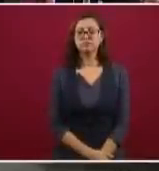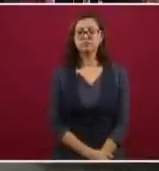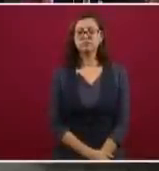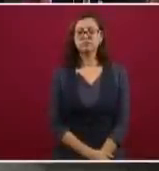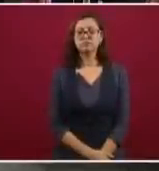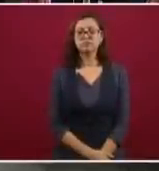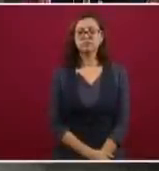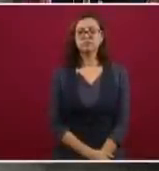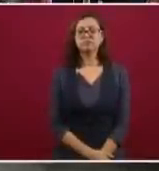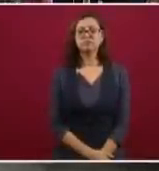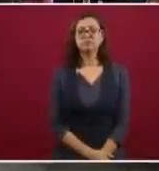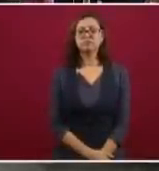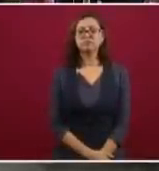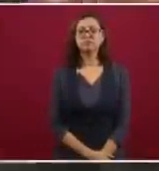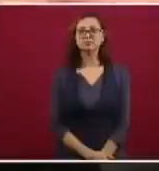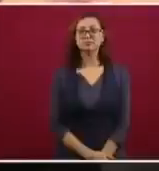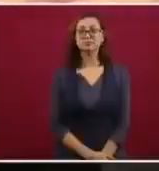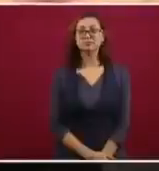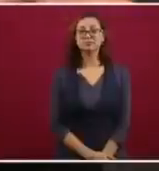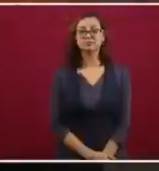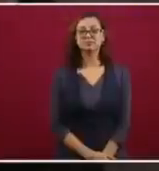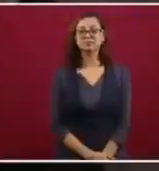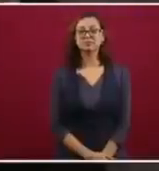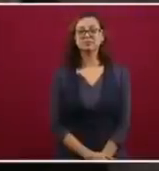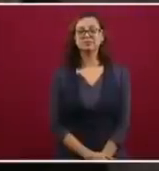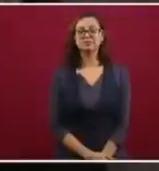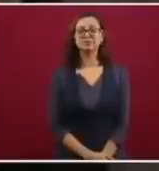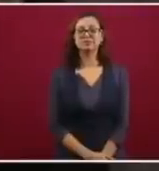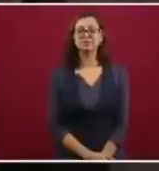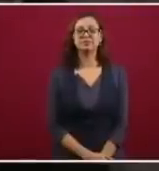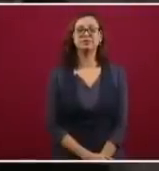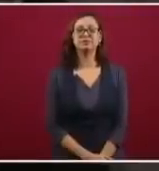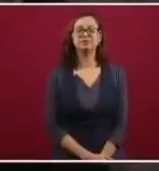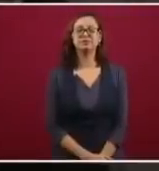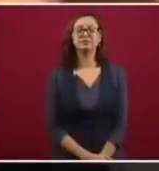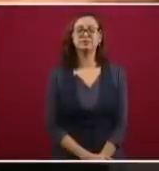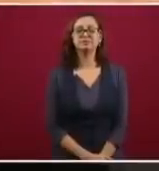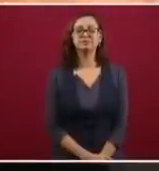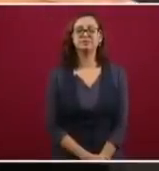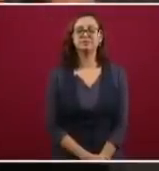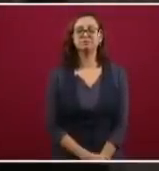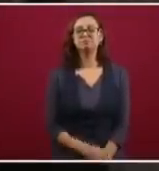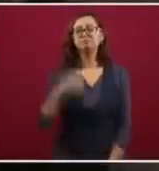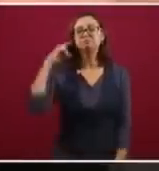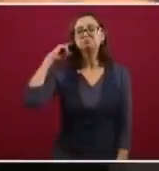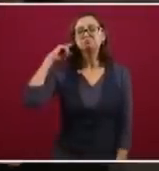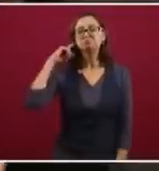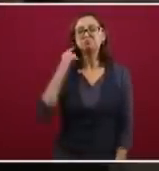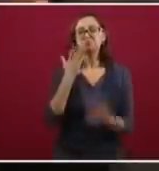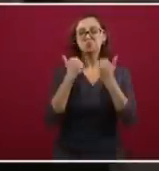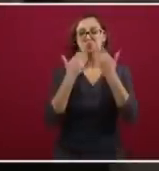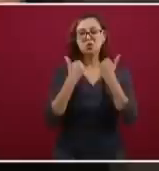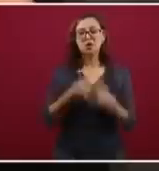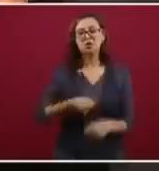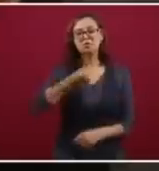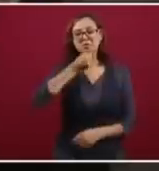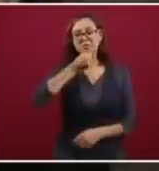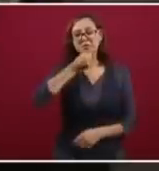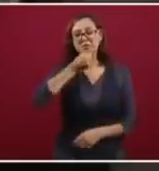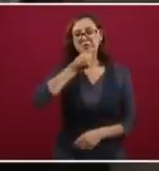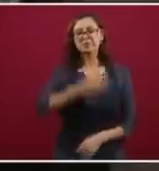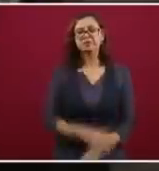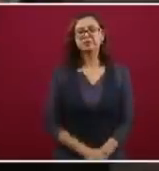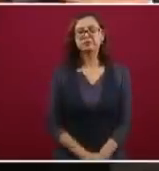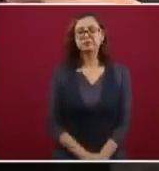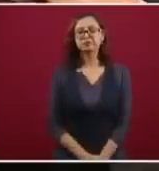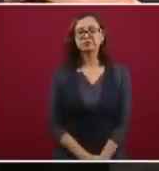Sino el proyecto que tiene su gobierno para rehabilitar otra vez el lago de Texcoco, y